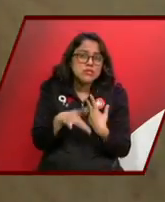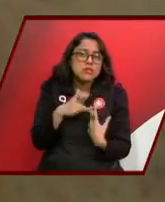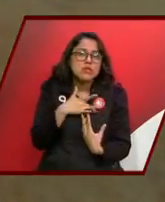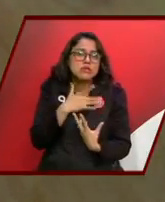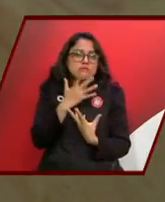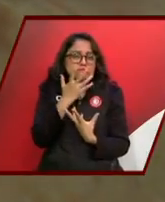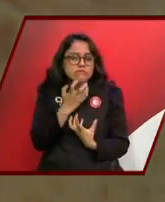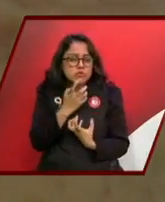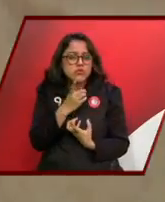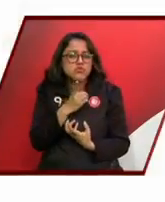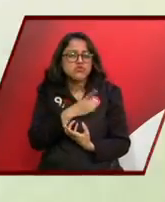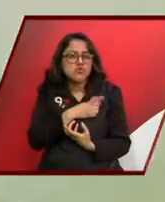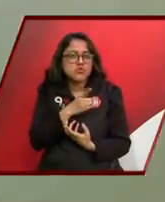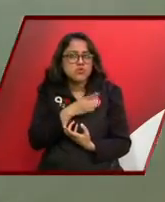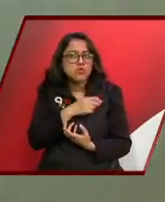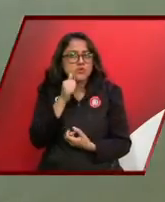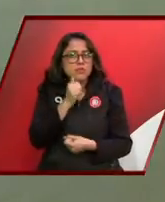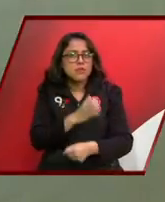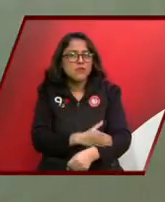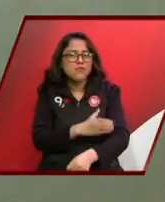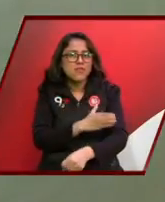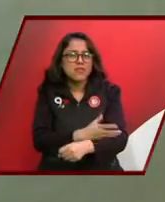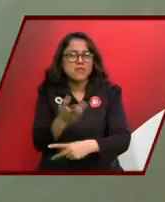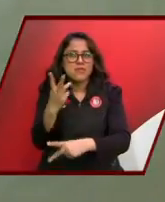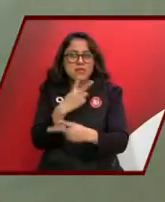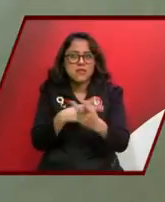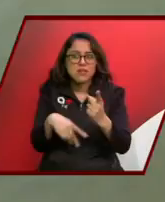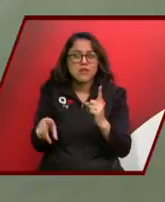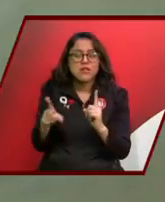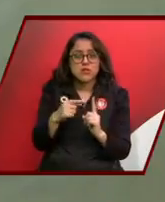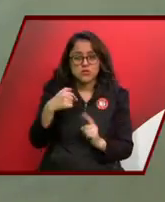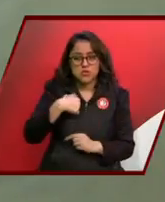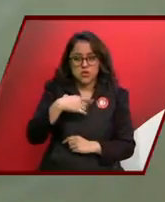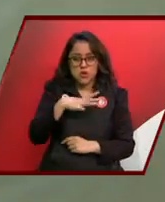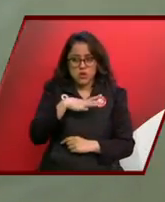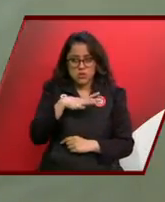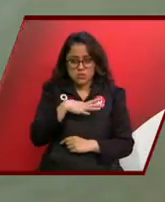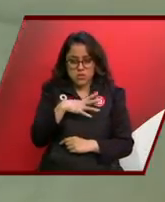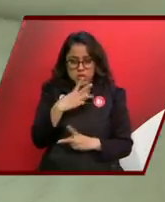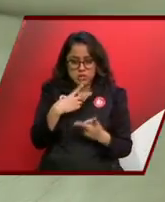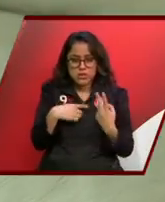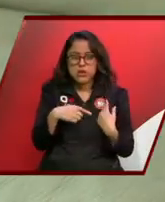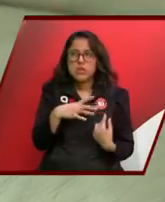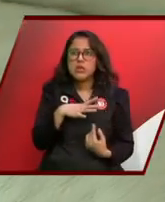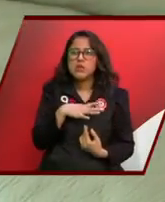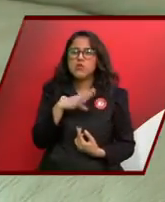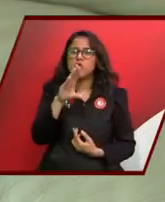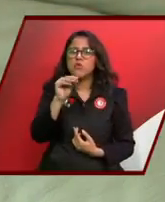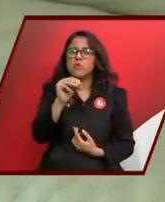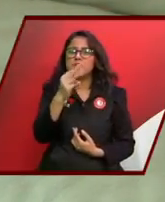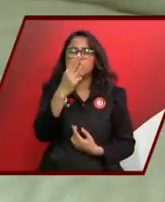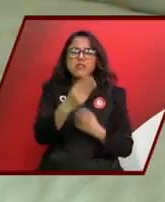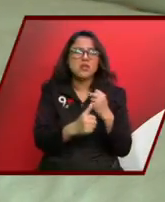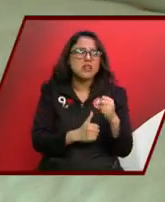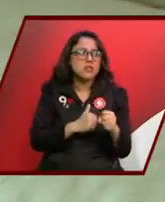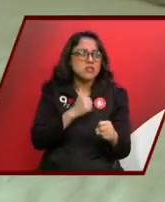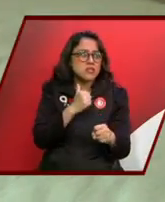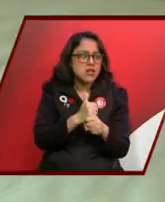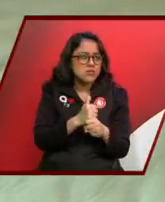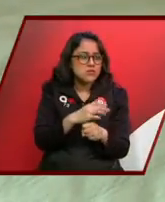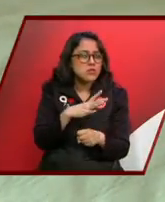como sufrir compañeras como verán ya tengo en 93 años de edad